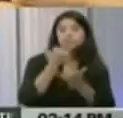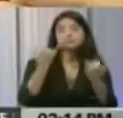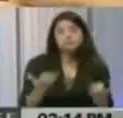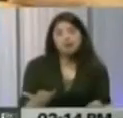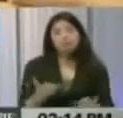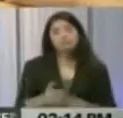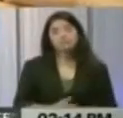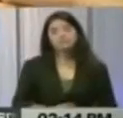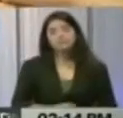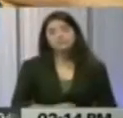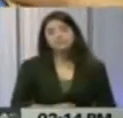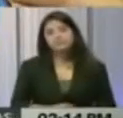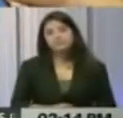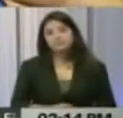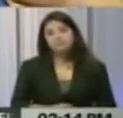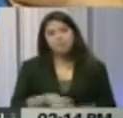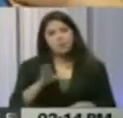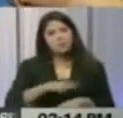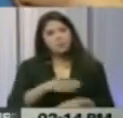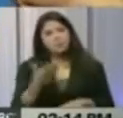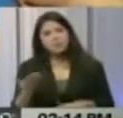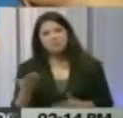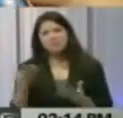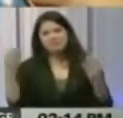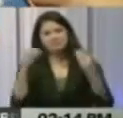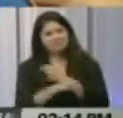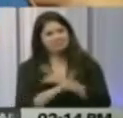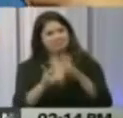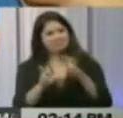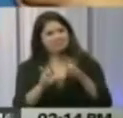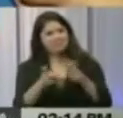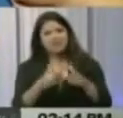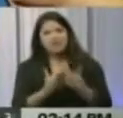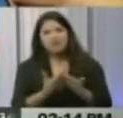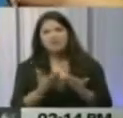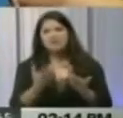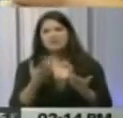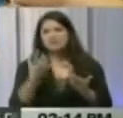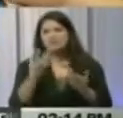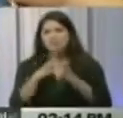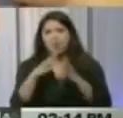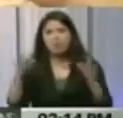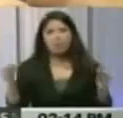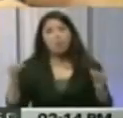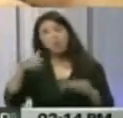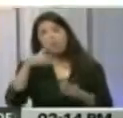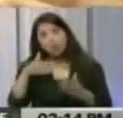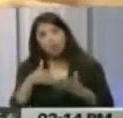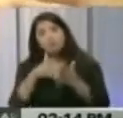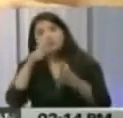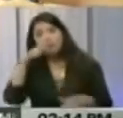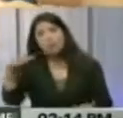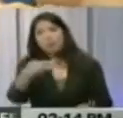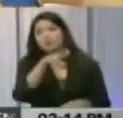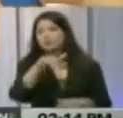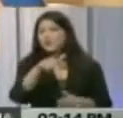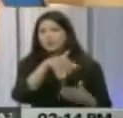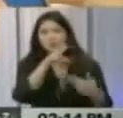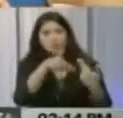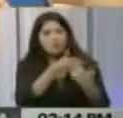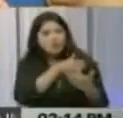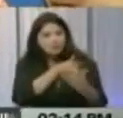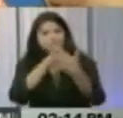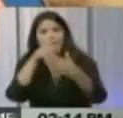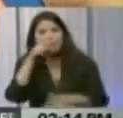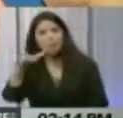por su exabrupto, por su incoherencia y por su arbitrariedad contra un pueblo que jamás ha agredido a otro pueblo, contra